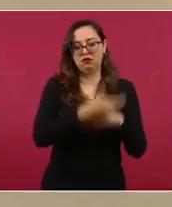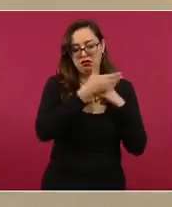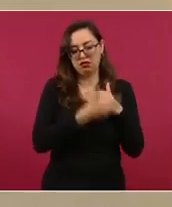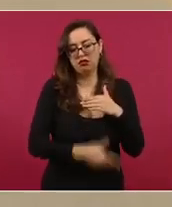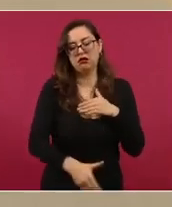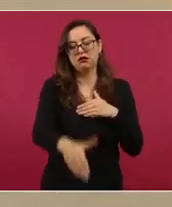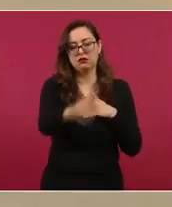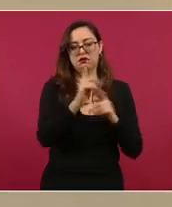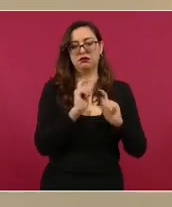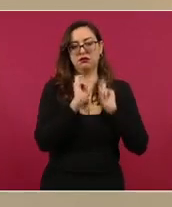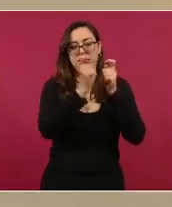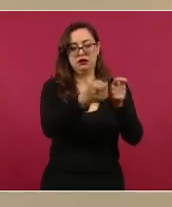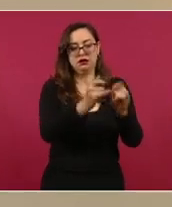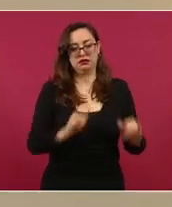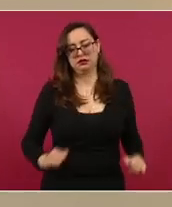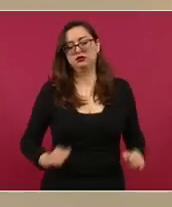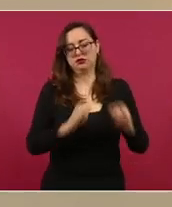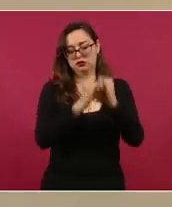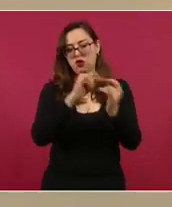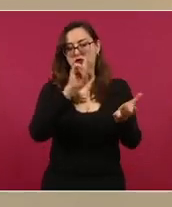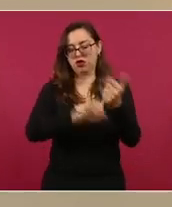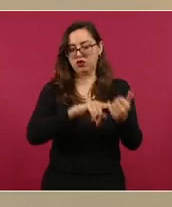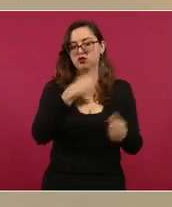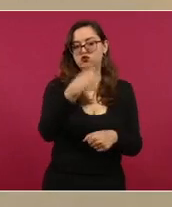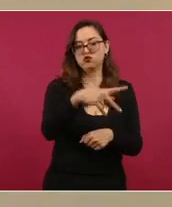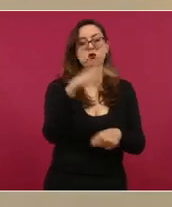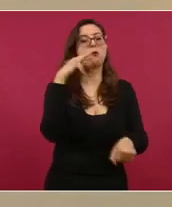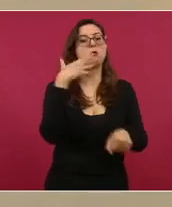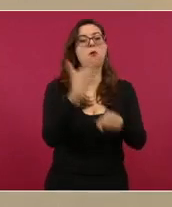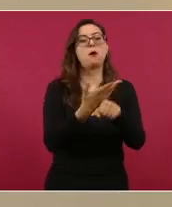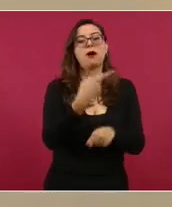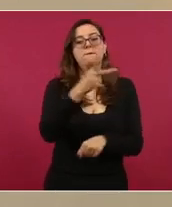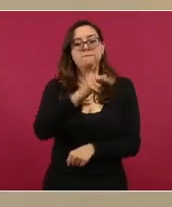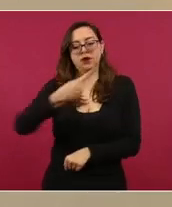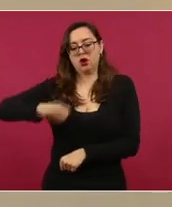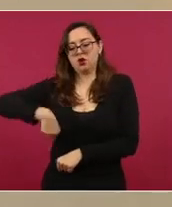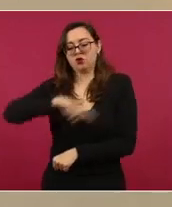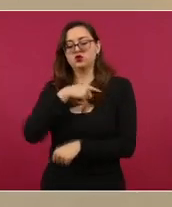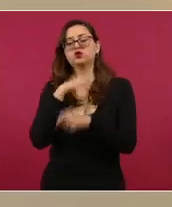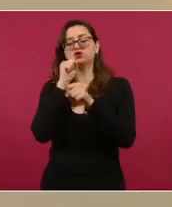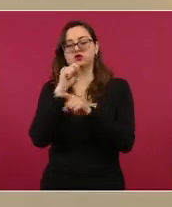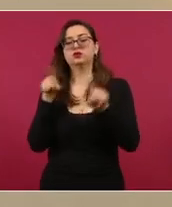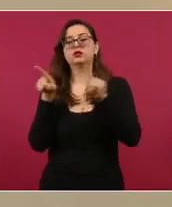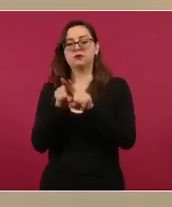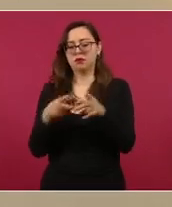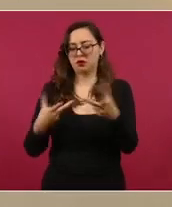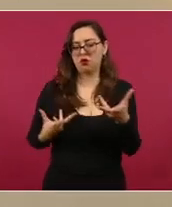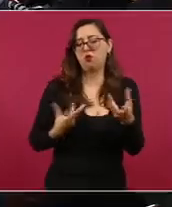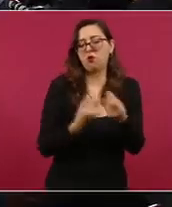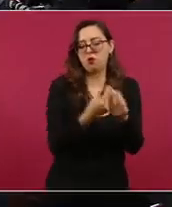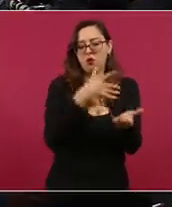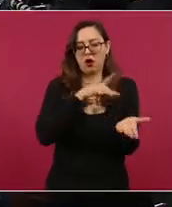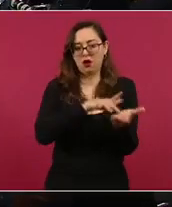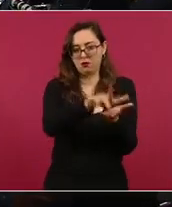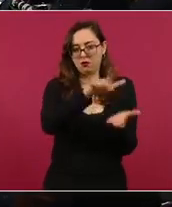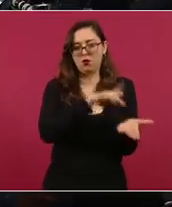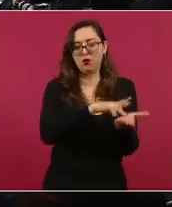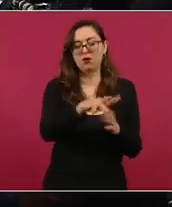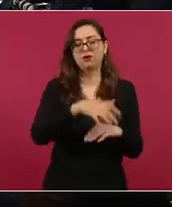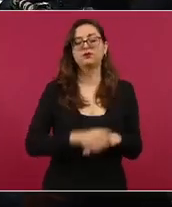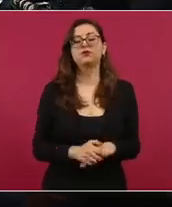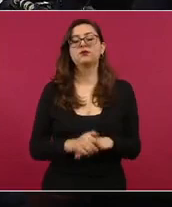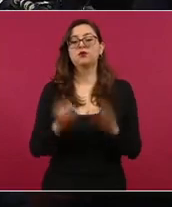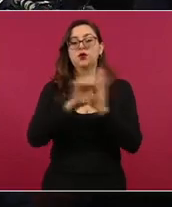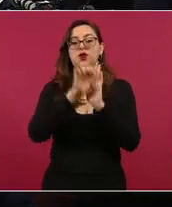estas instituciones, pero desde luego nosotros participamos como coadyuvantes, como es el caso de que todos